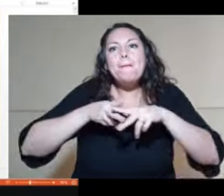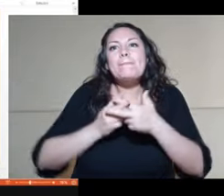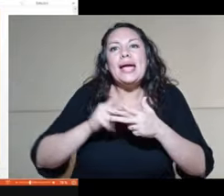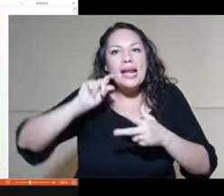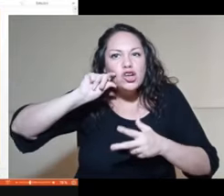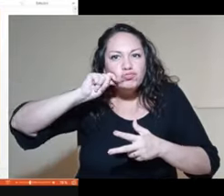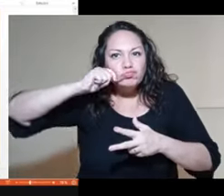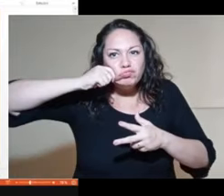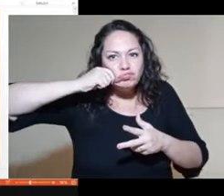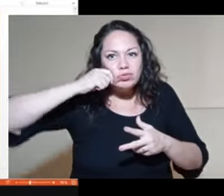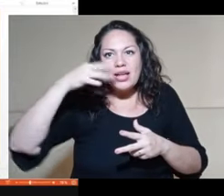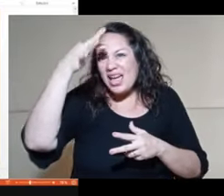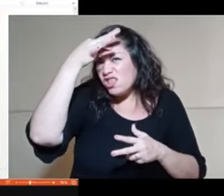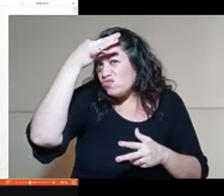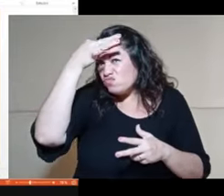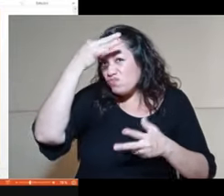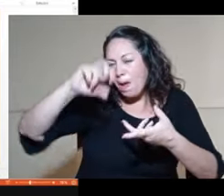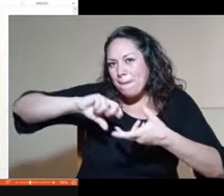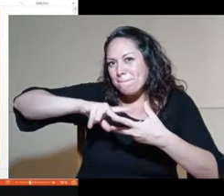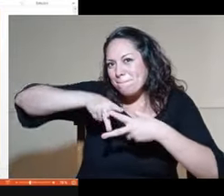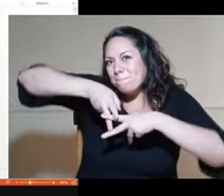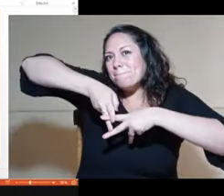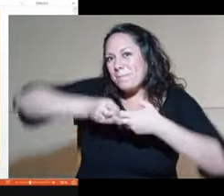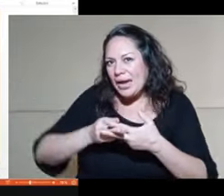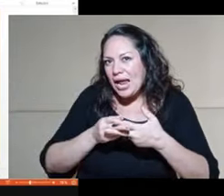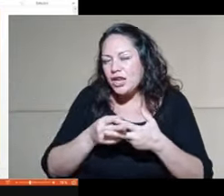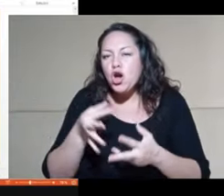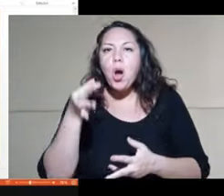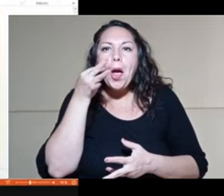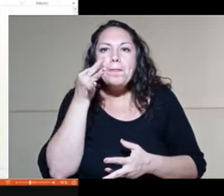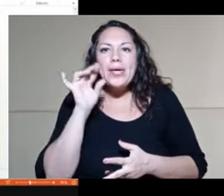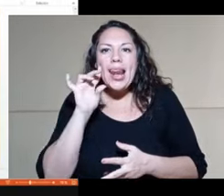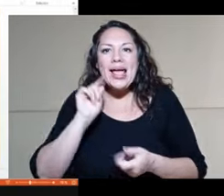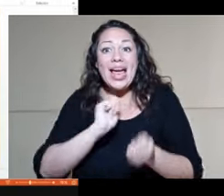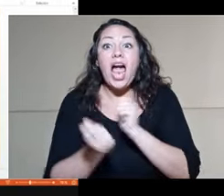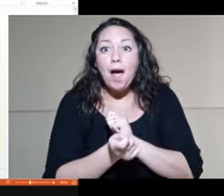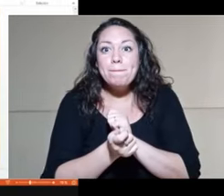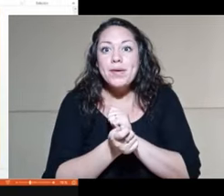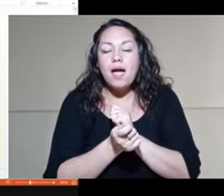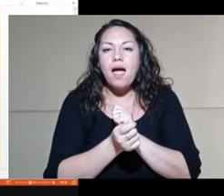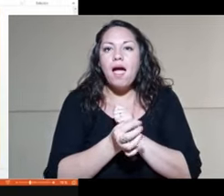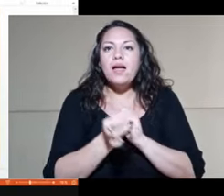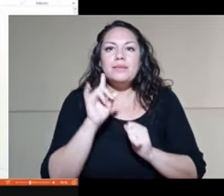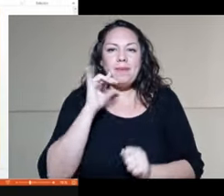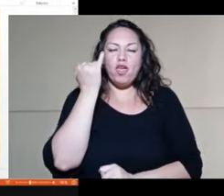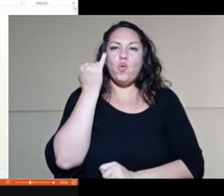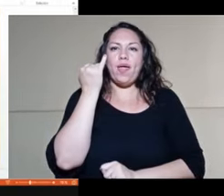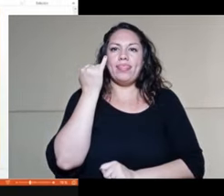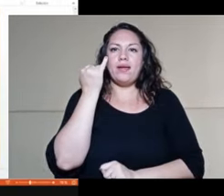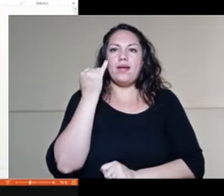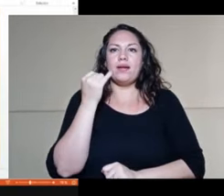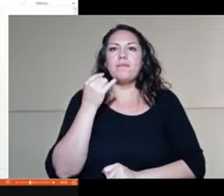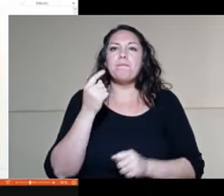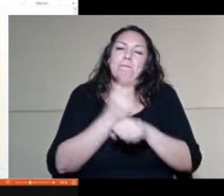la superficie, una presión, ¿no es cierto? Y modifico la piel. Todo eso es captado. Si yo me pellizco, si me pincho, más